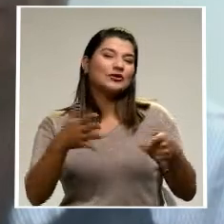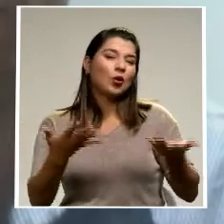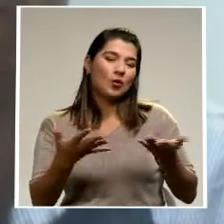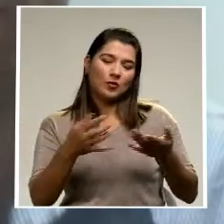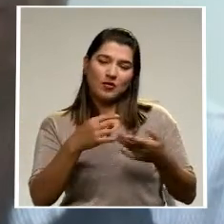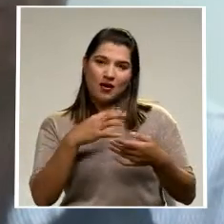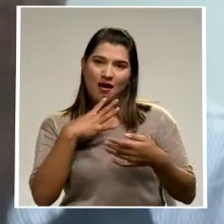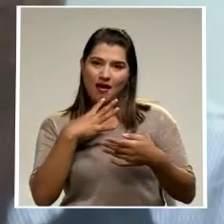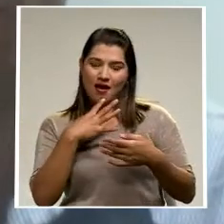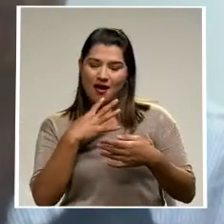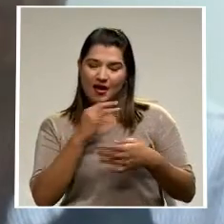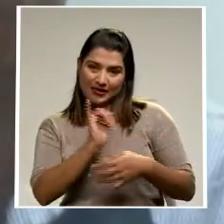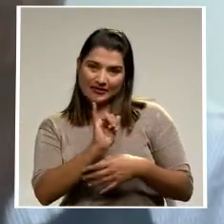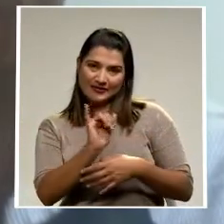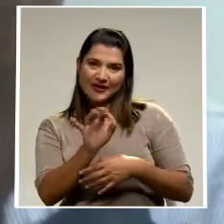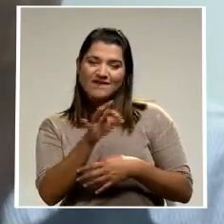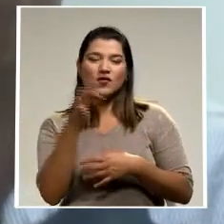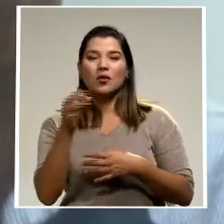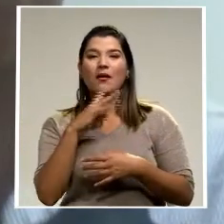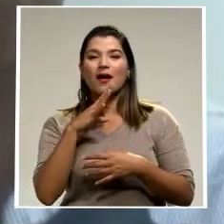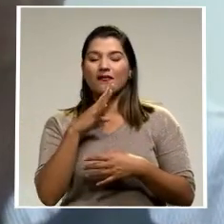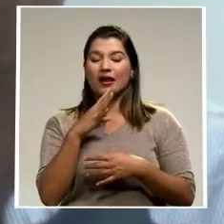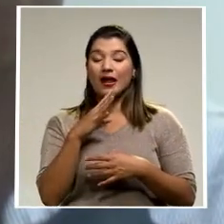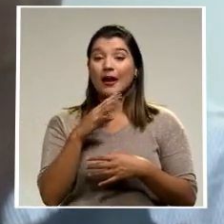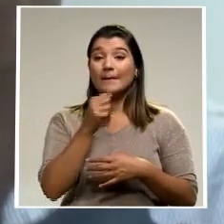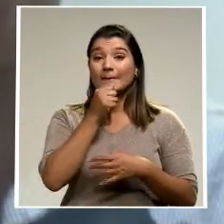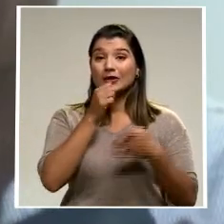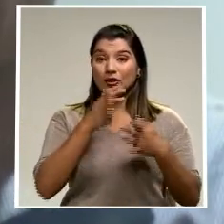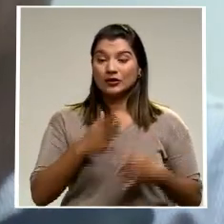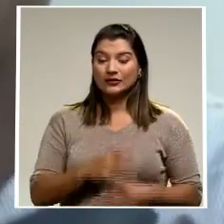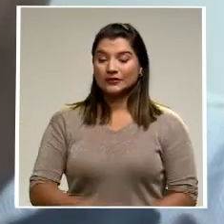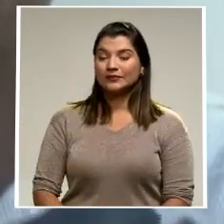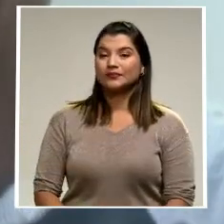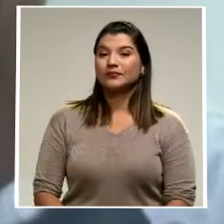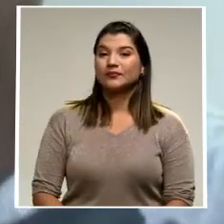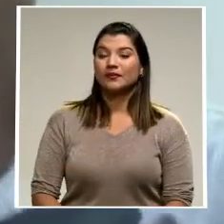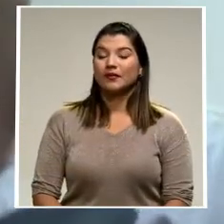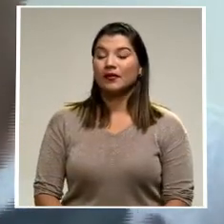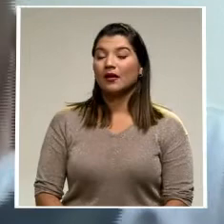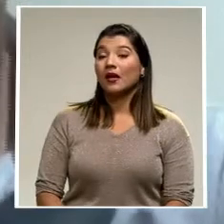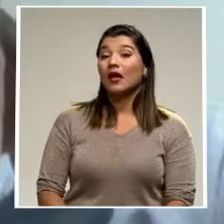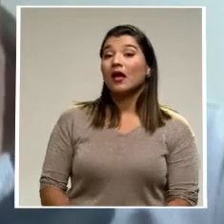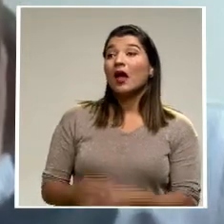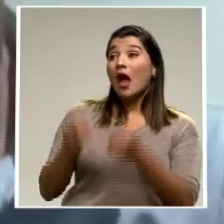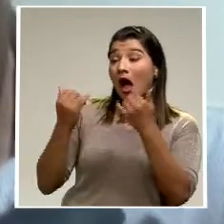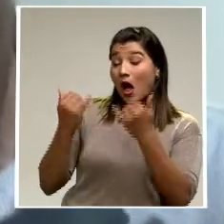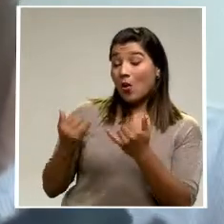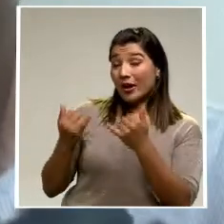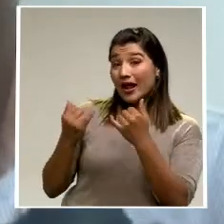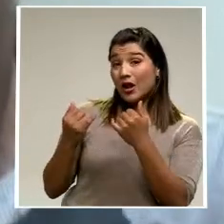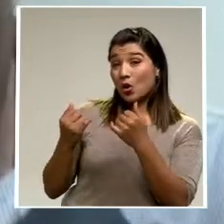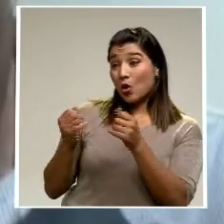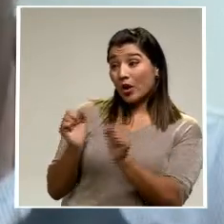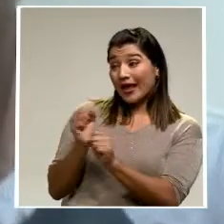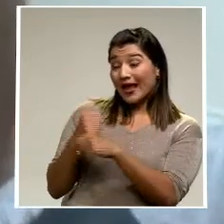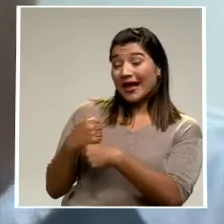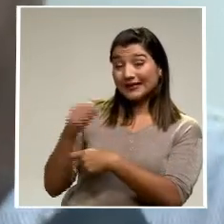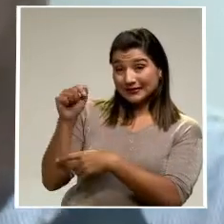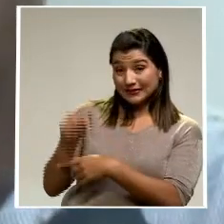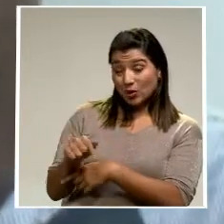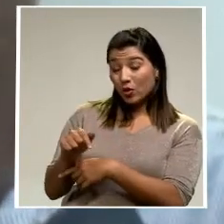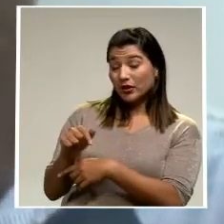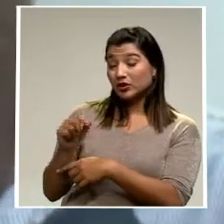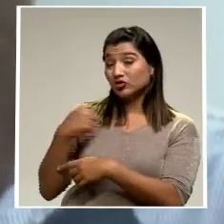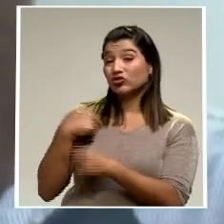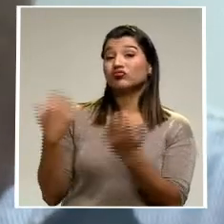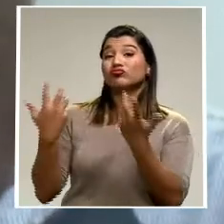un candidato de Liberación Nacional? Los que está pescando hoy, Ernesto, de acuerdo con los estudios de opinión, de nuevo,